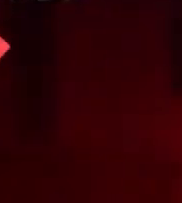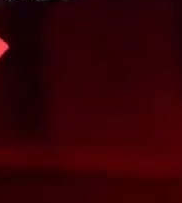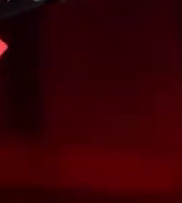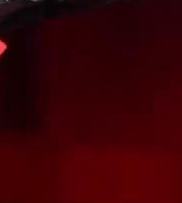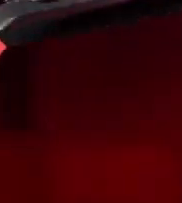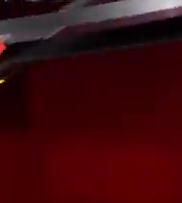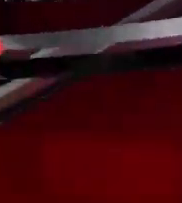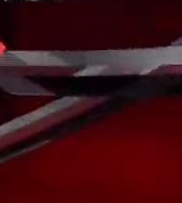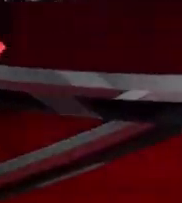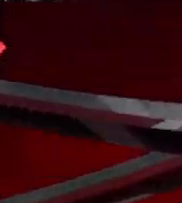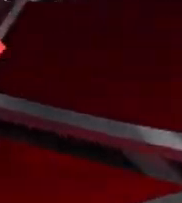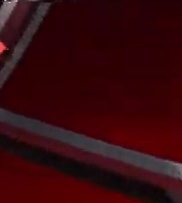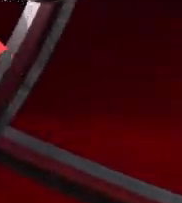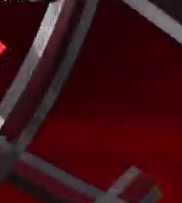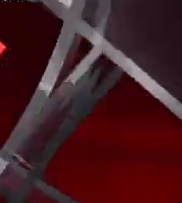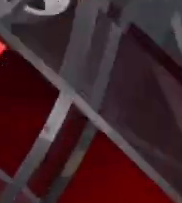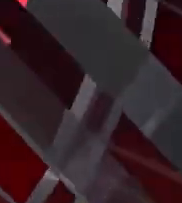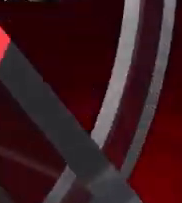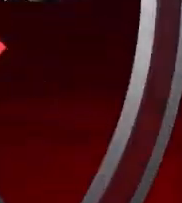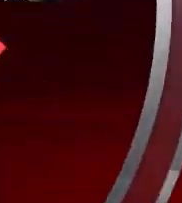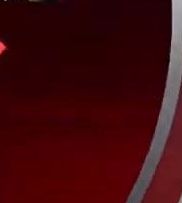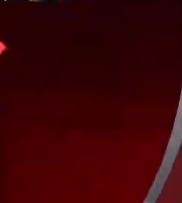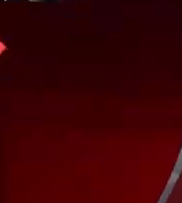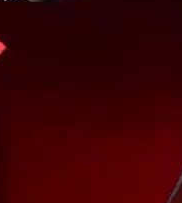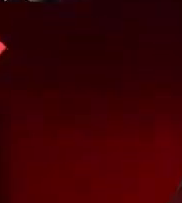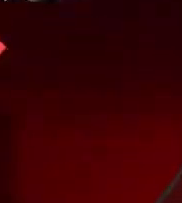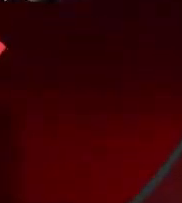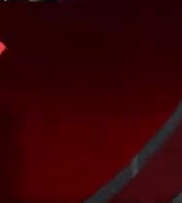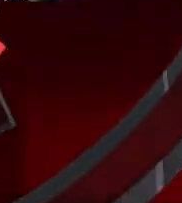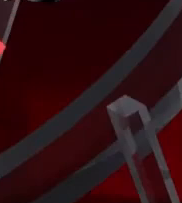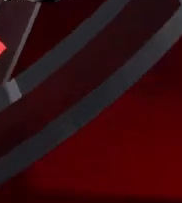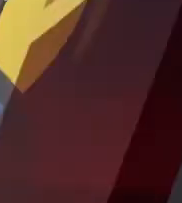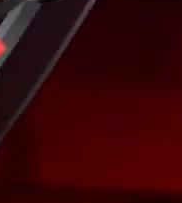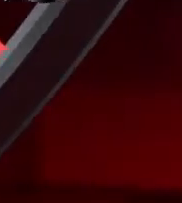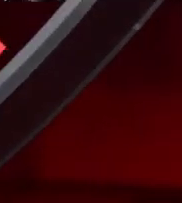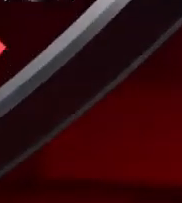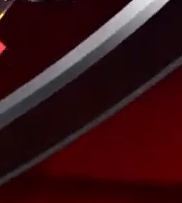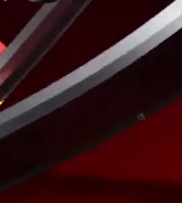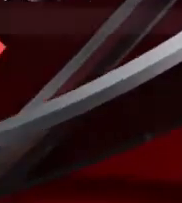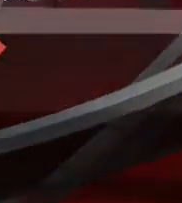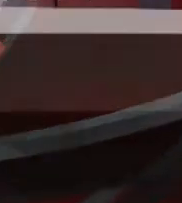continuamos con tvn noticias emisión central